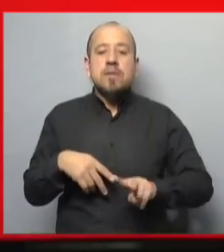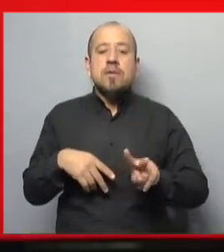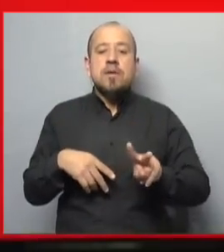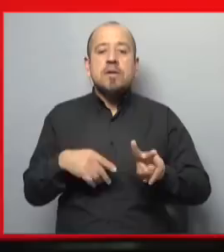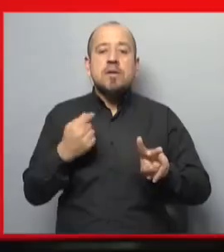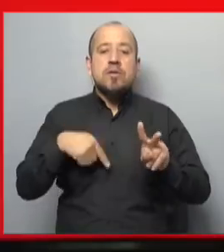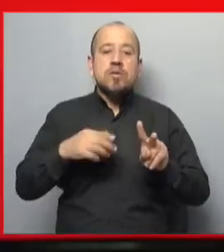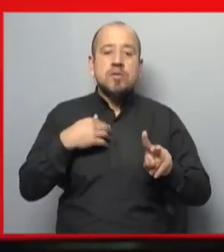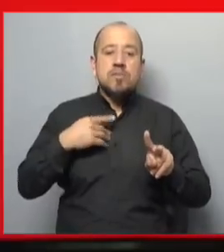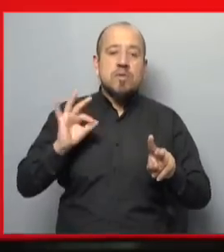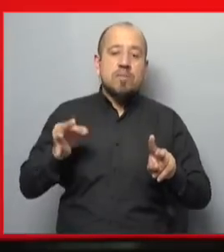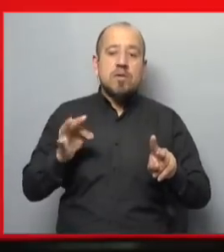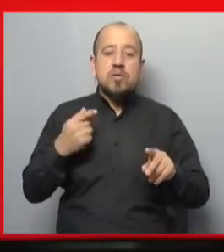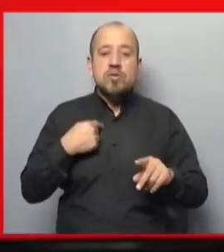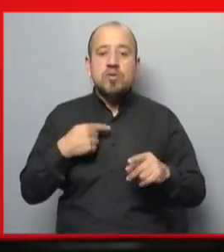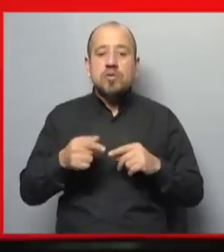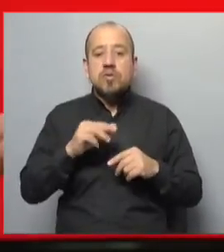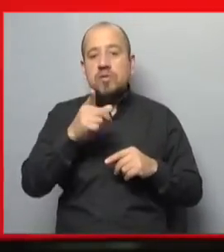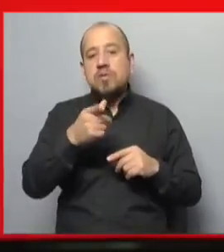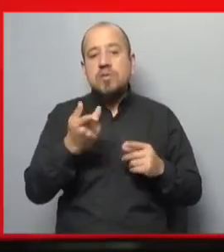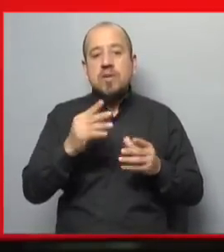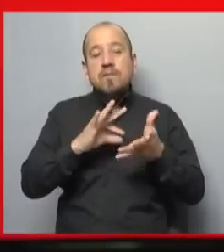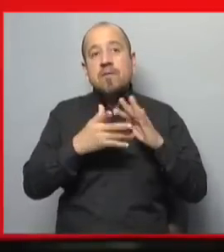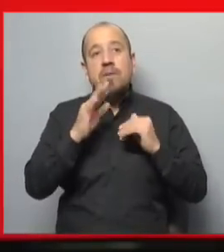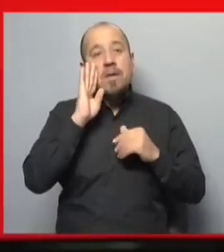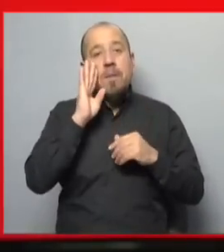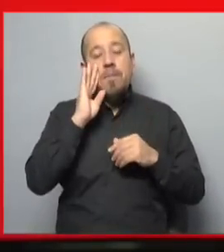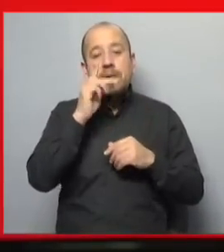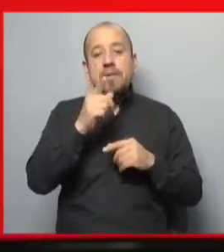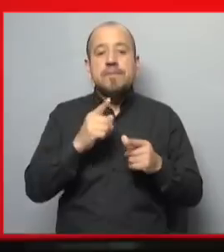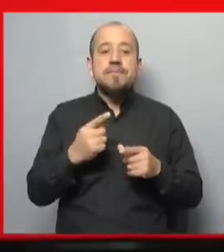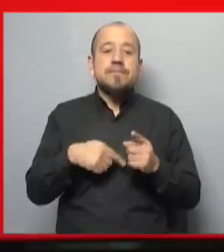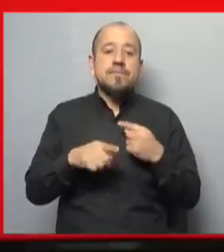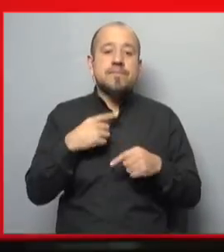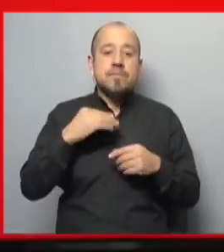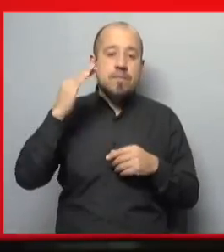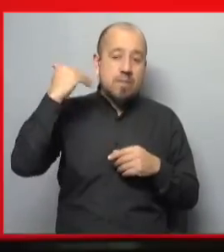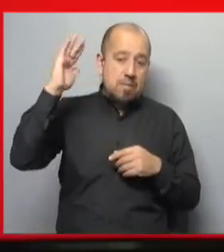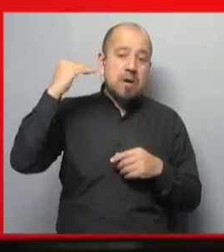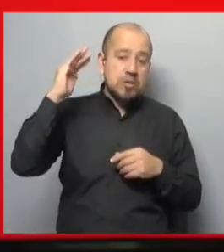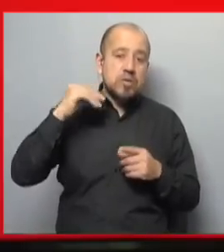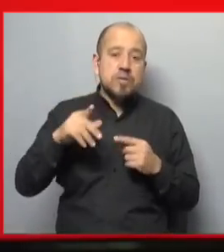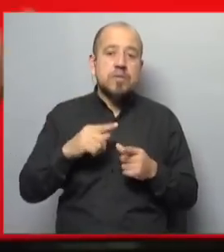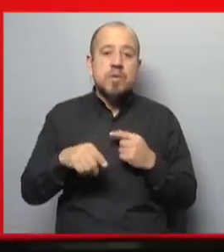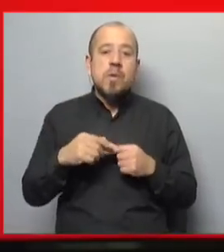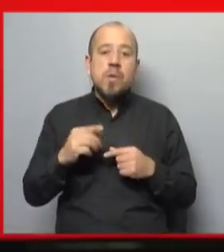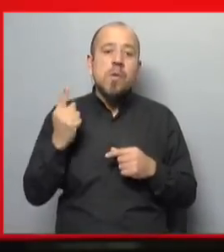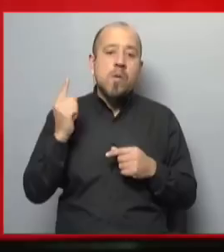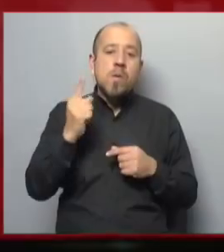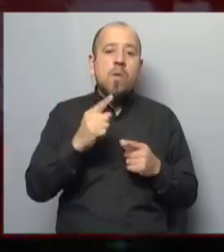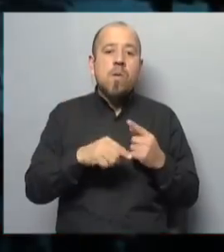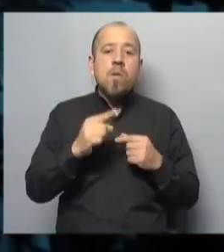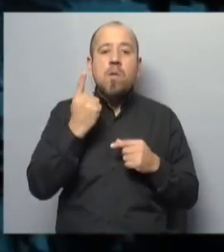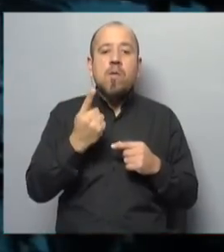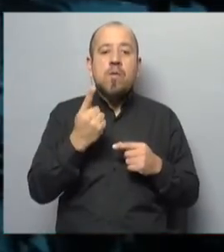hermana esos ojos como sus hijos y nosotros la consideramos la suerte de madre una segunda madre todavía muy mayor y bueno vamos yo voy a habitualmente una vez